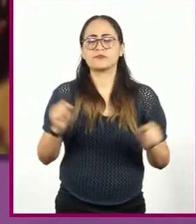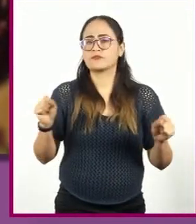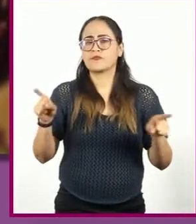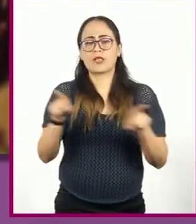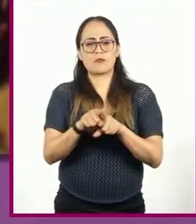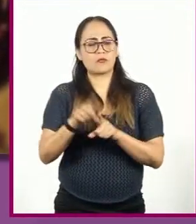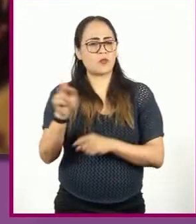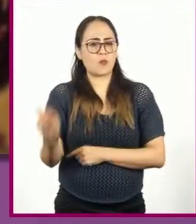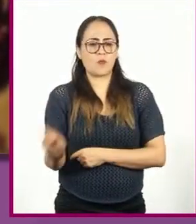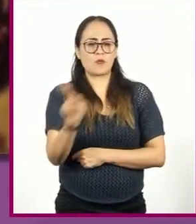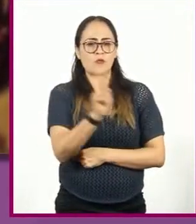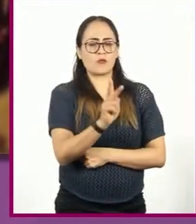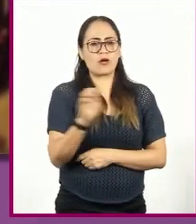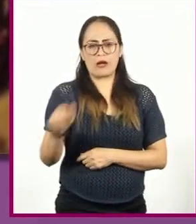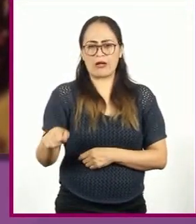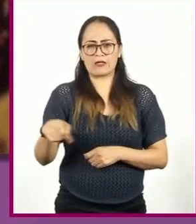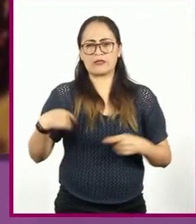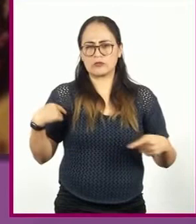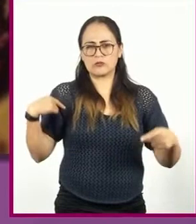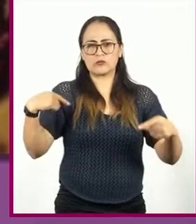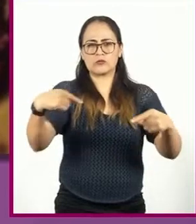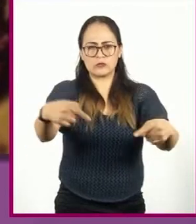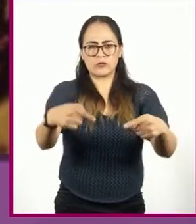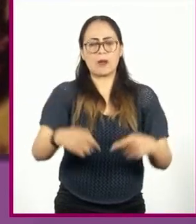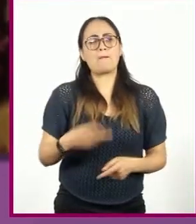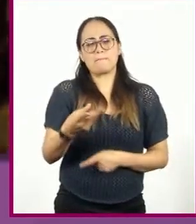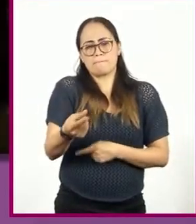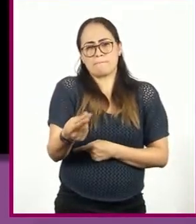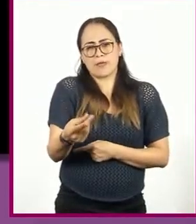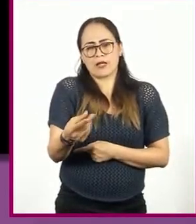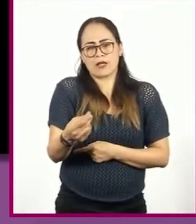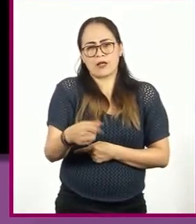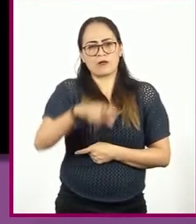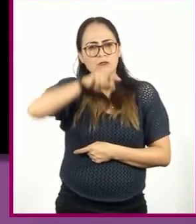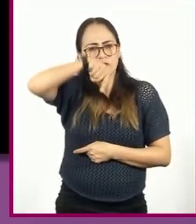la domesticación de animales como el perro y el guajolote.